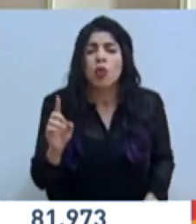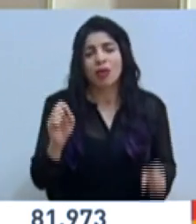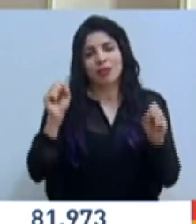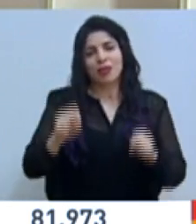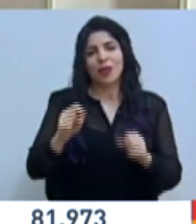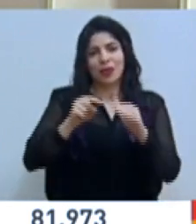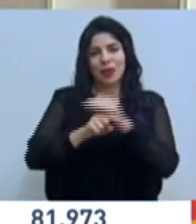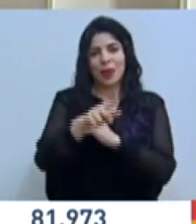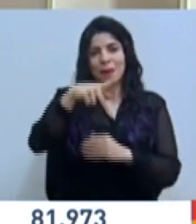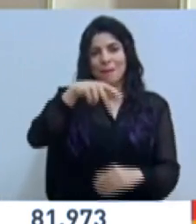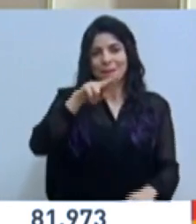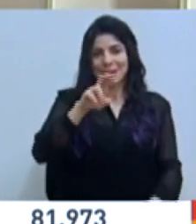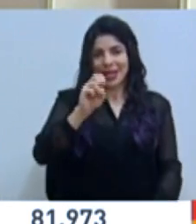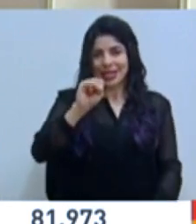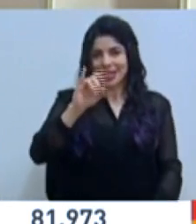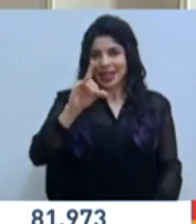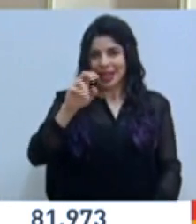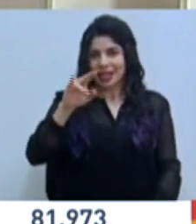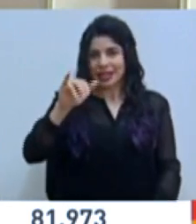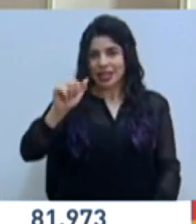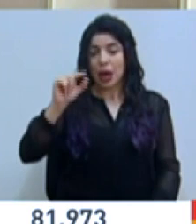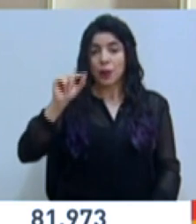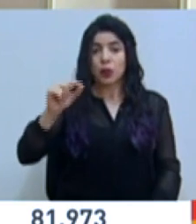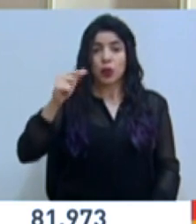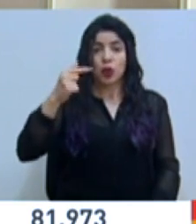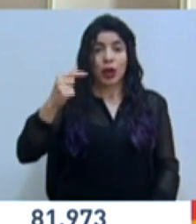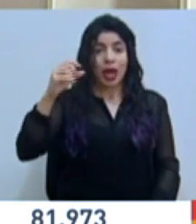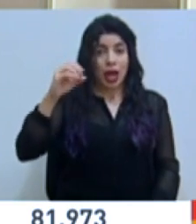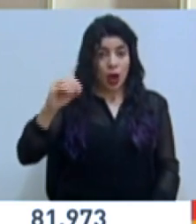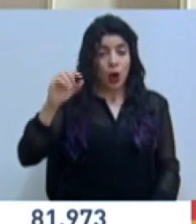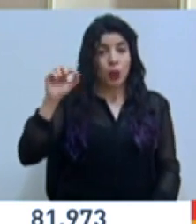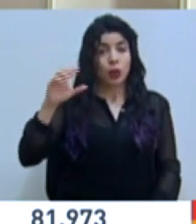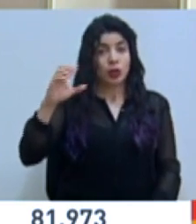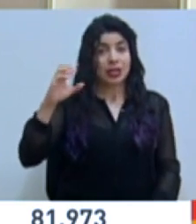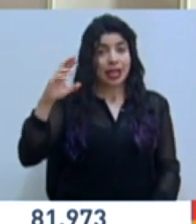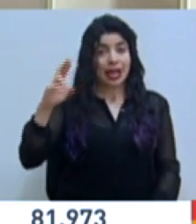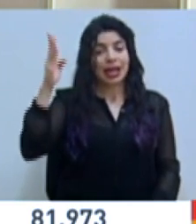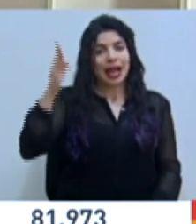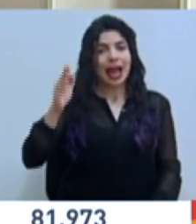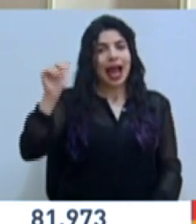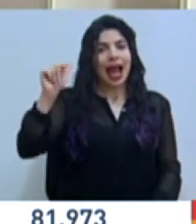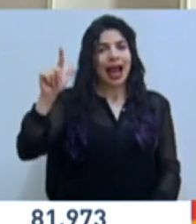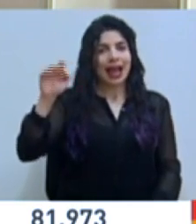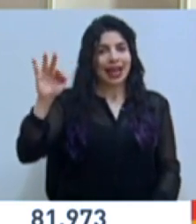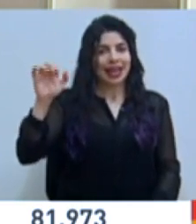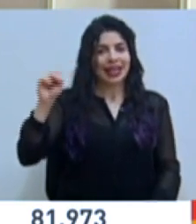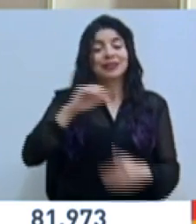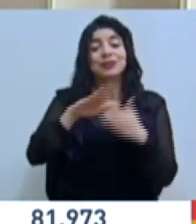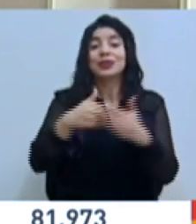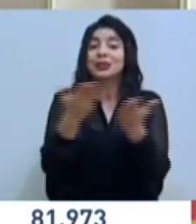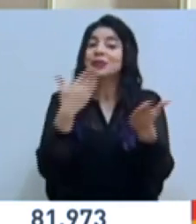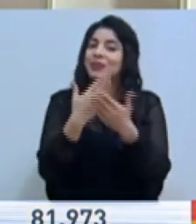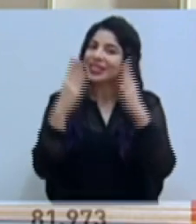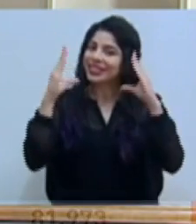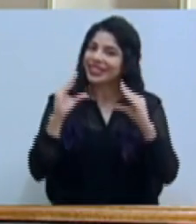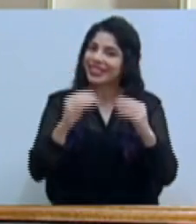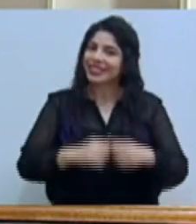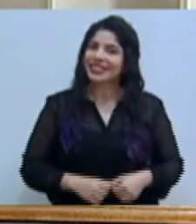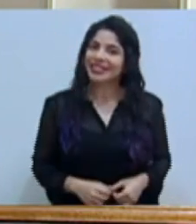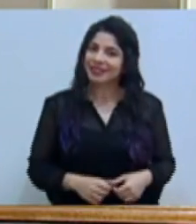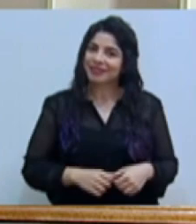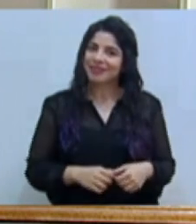visitar el sitio presidencia.go.cr barra inclinada alertas. A todos y todas, muy buenas tardes.